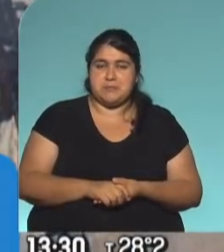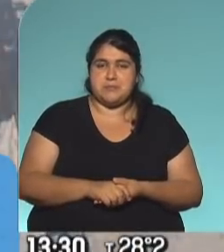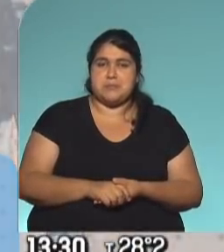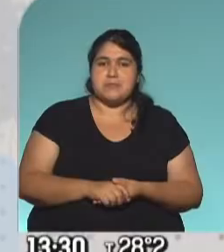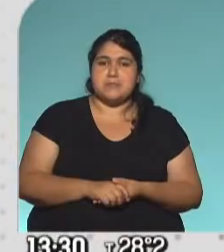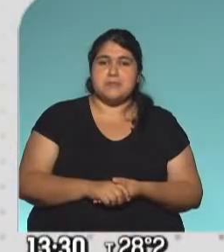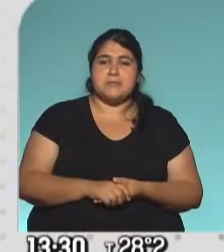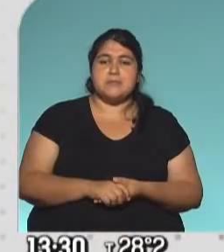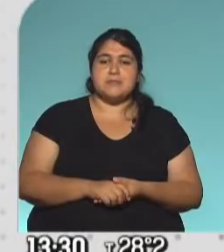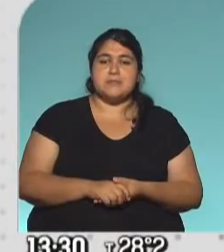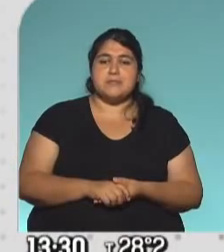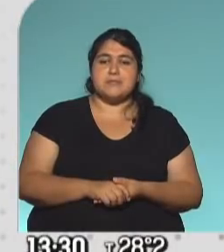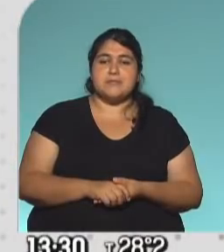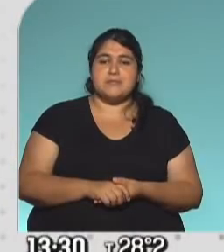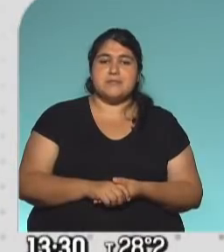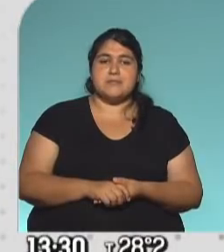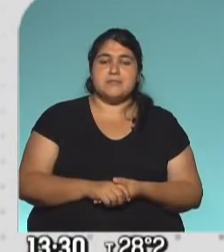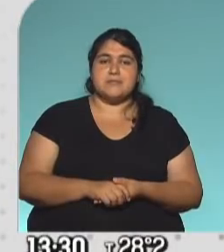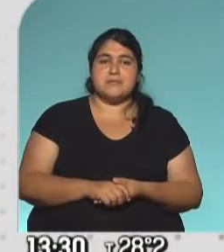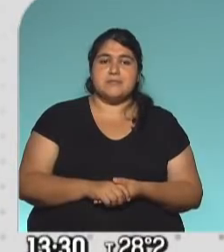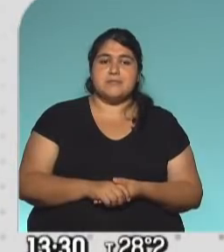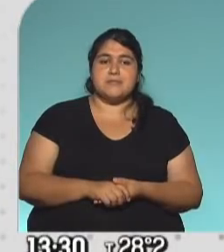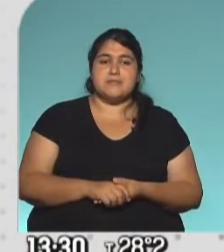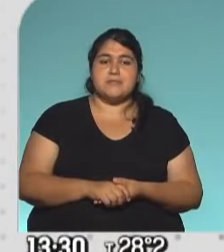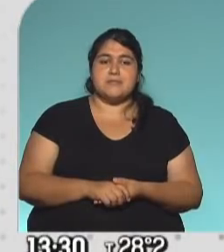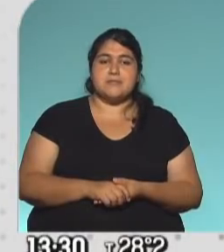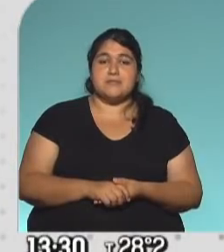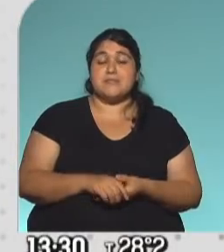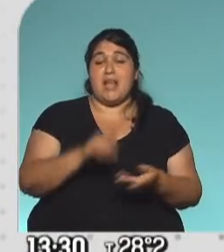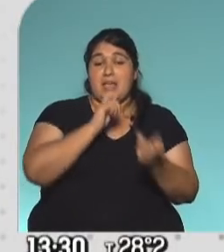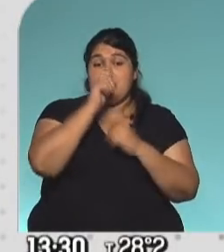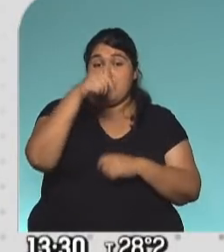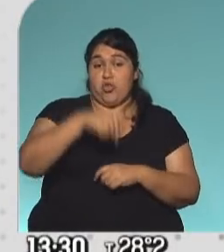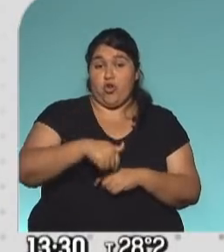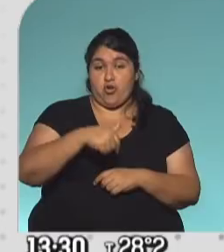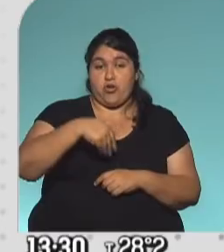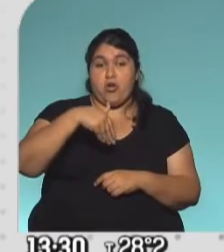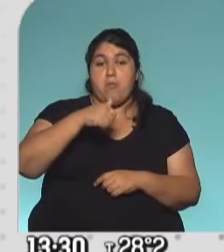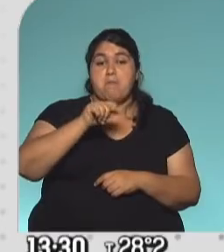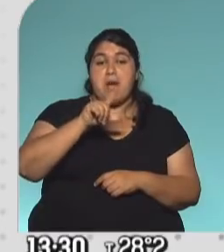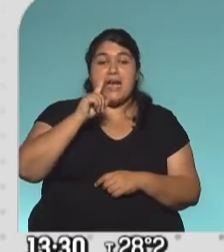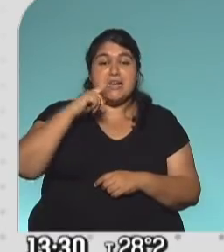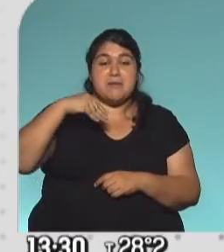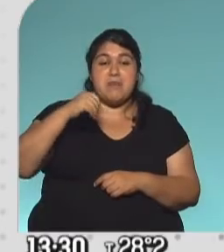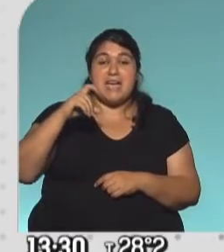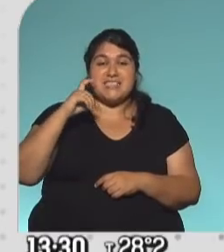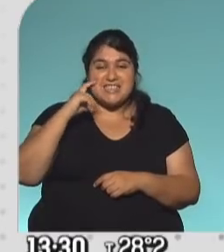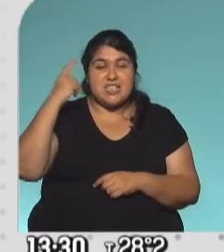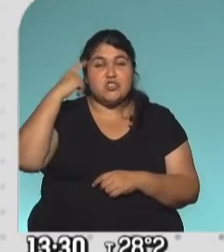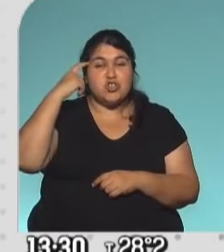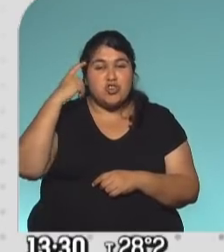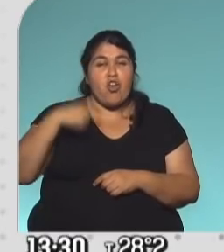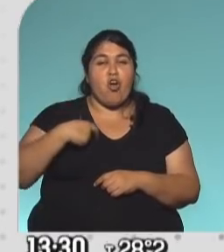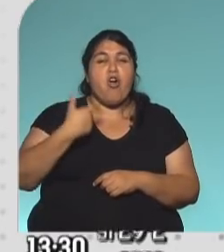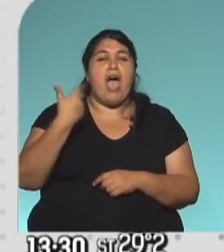Nuestro entrevistado de hoy es Fortunato Malimachi, sociólogo argentino, fue decano